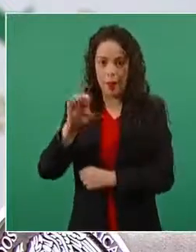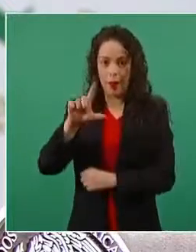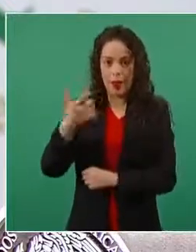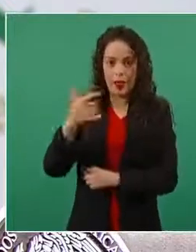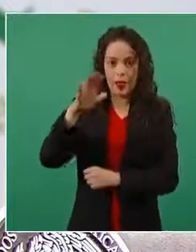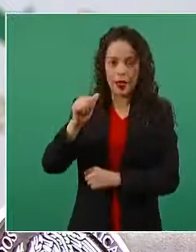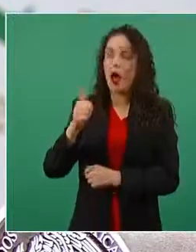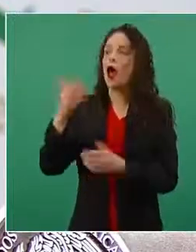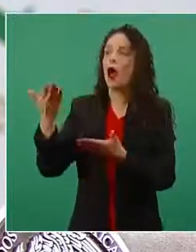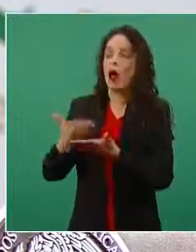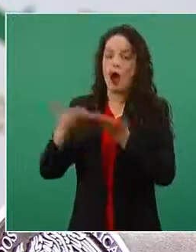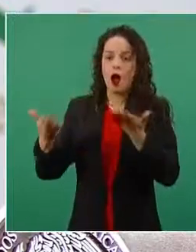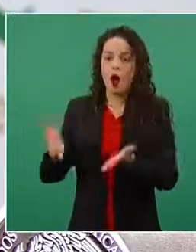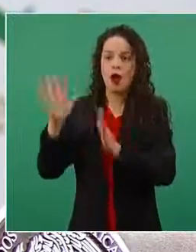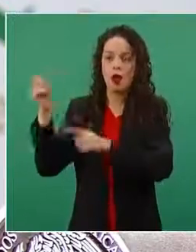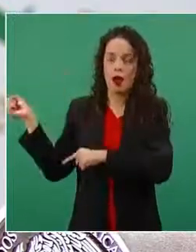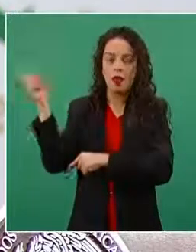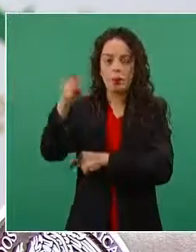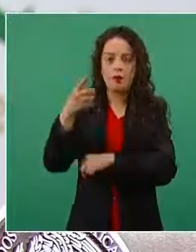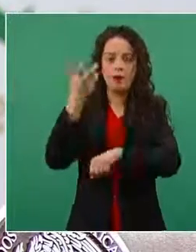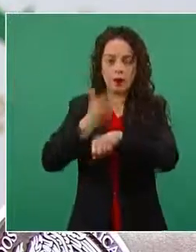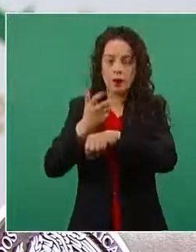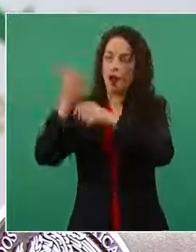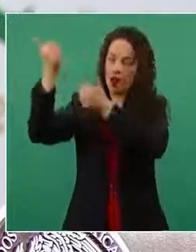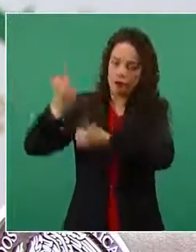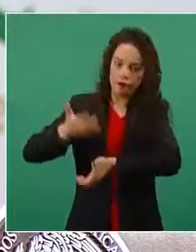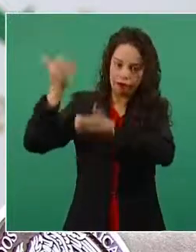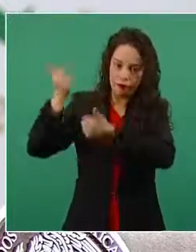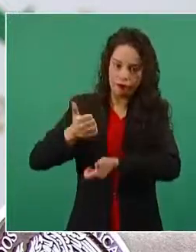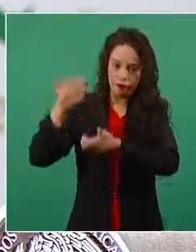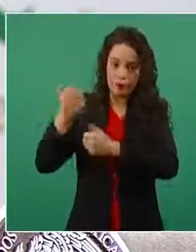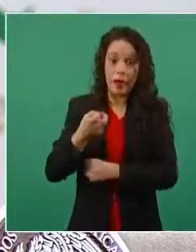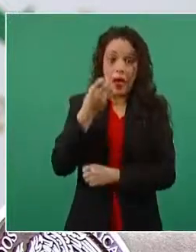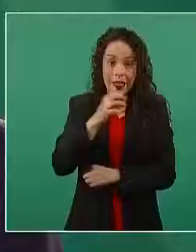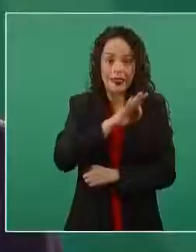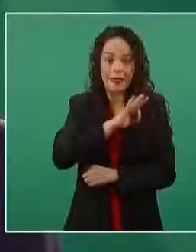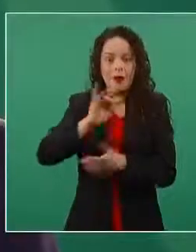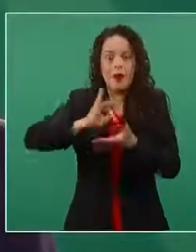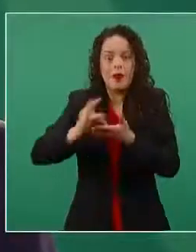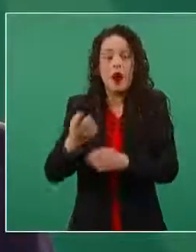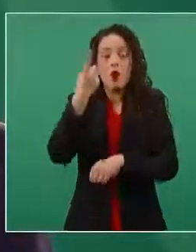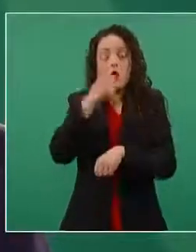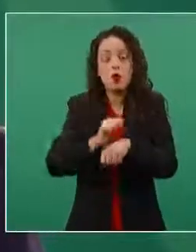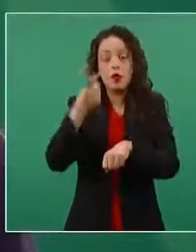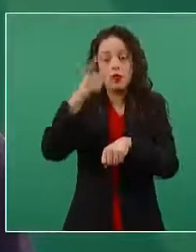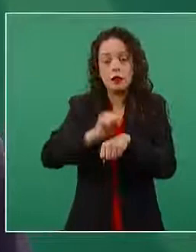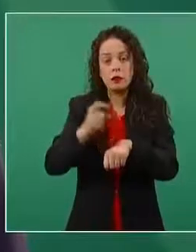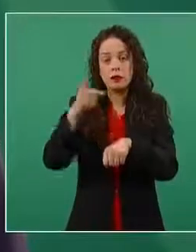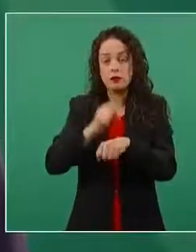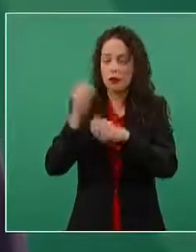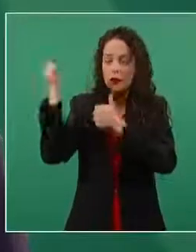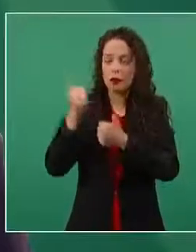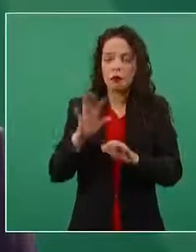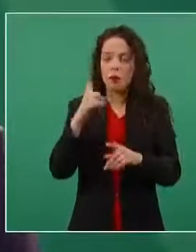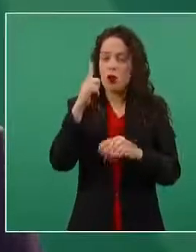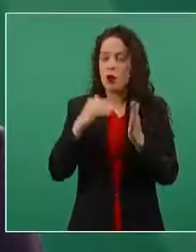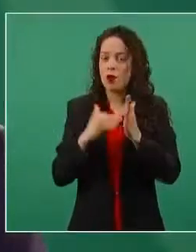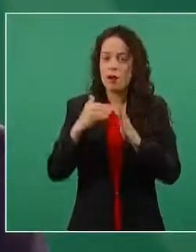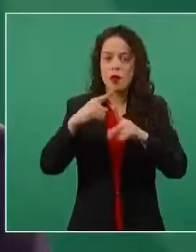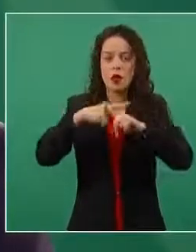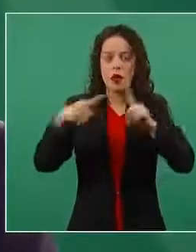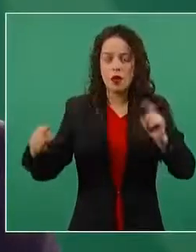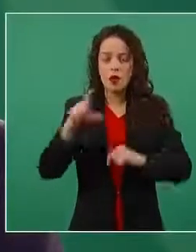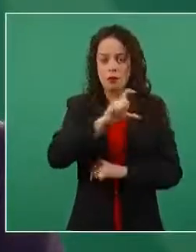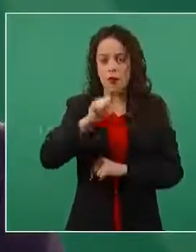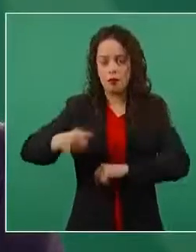y ya pasamos a Estados Unidos. Esto nos permitirá tener cada semana una cantidad semejante, es casi de 1,5 millones de dosis